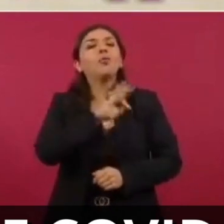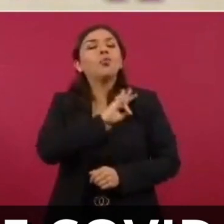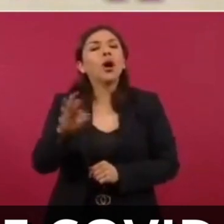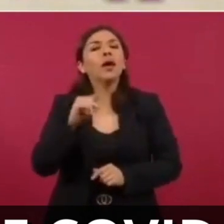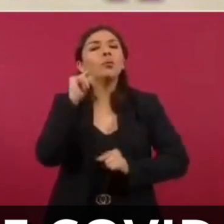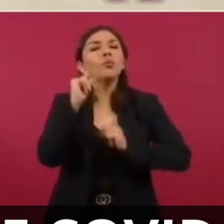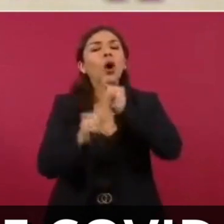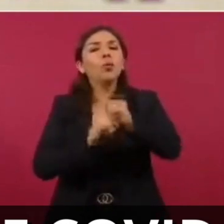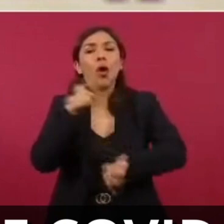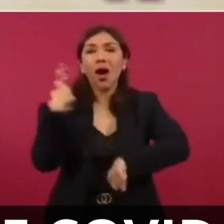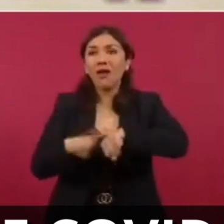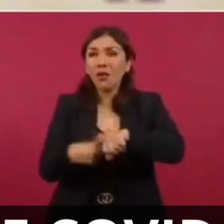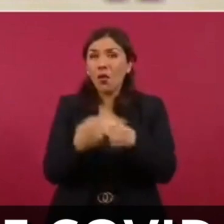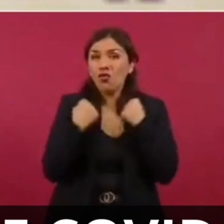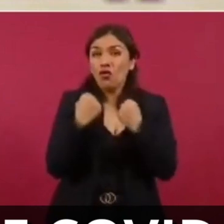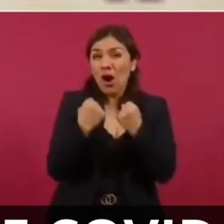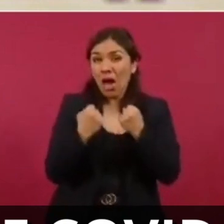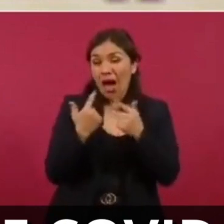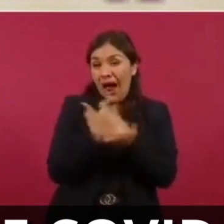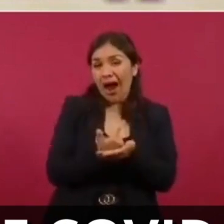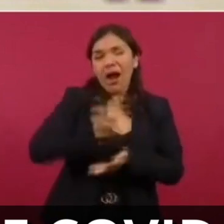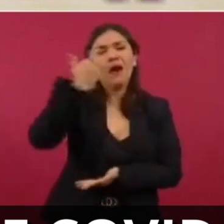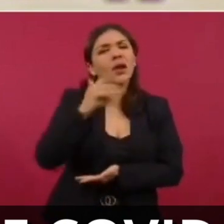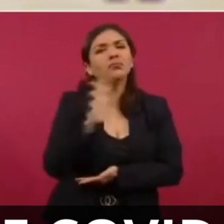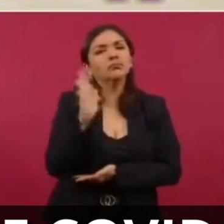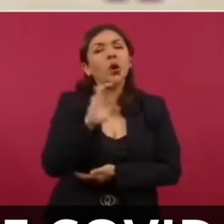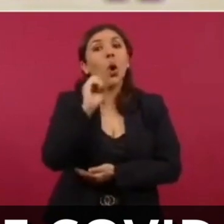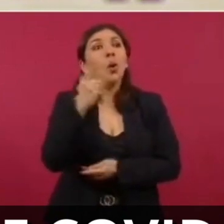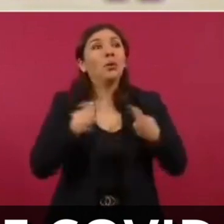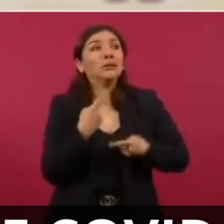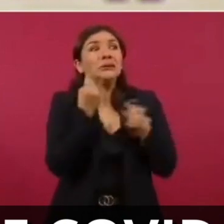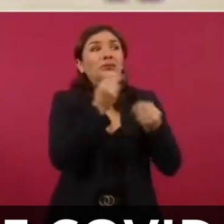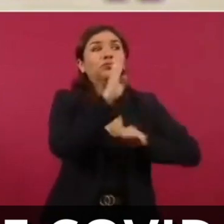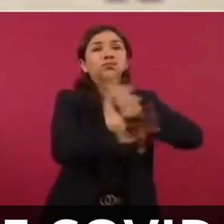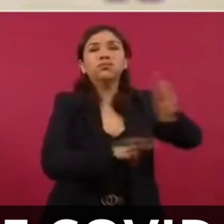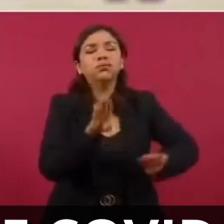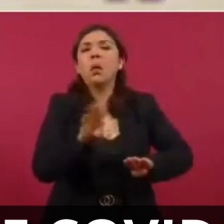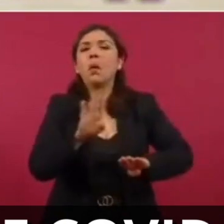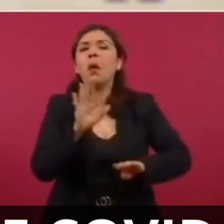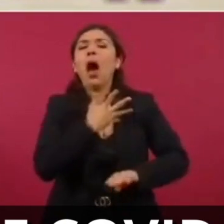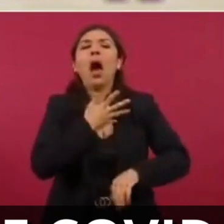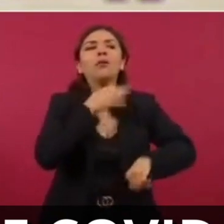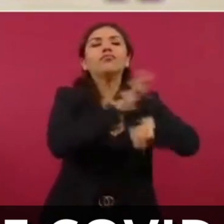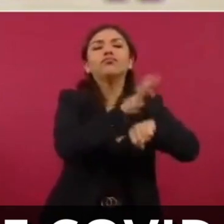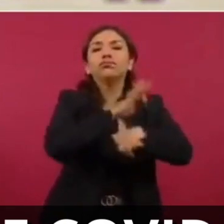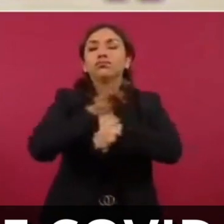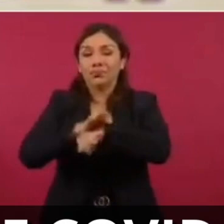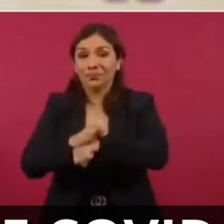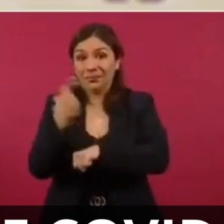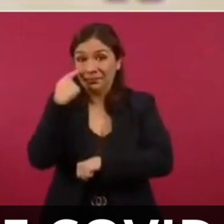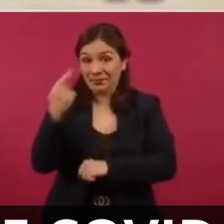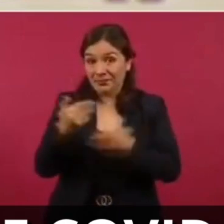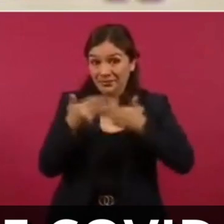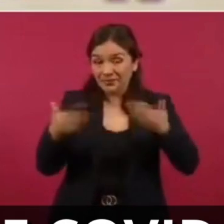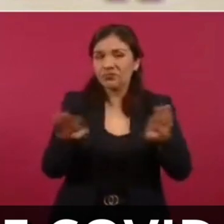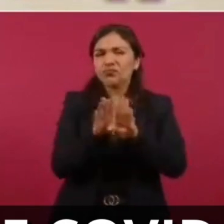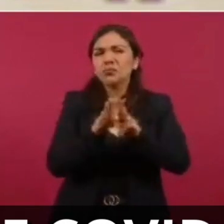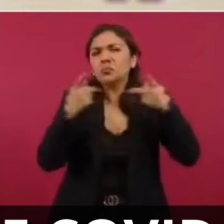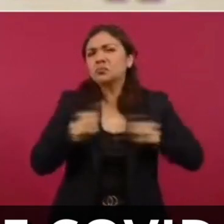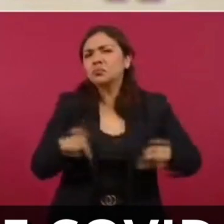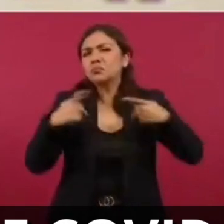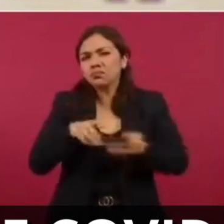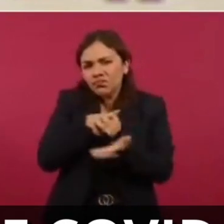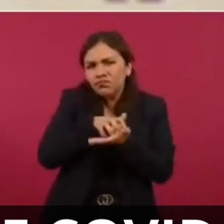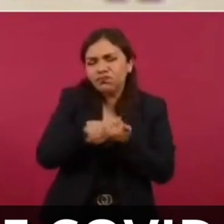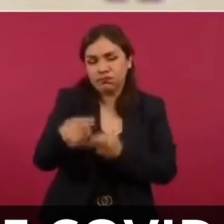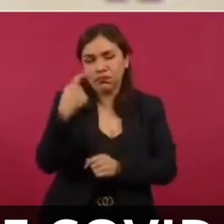menor riesgo de enfermedad grave y de defunciones. Y cuando lo vemos agregado a nivel de la población, lo vamos a ver ahorita por una